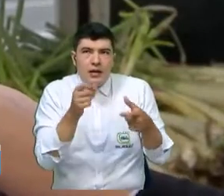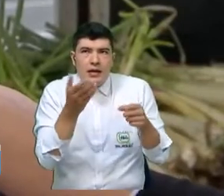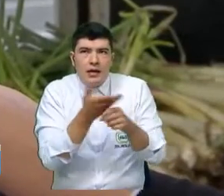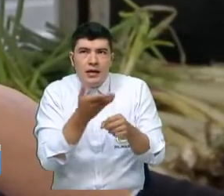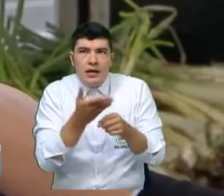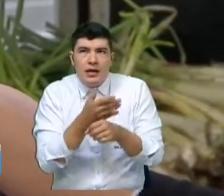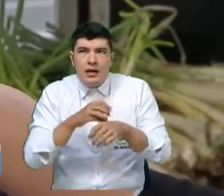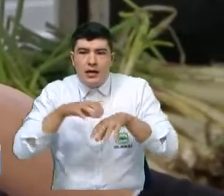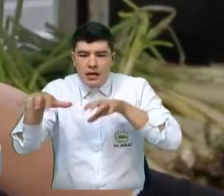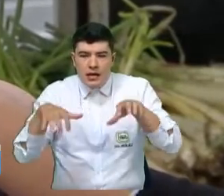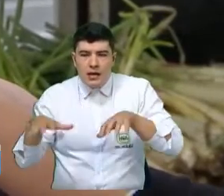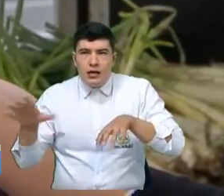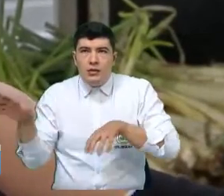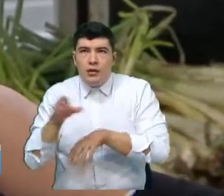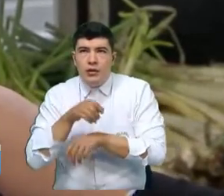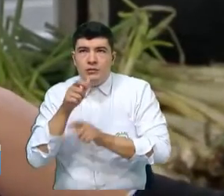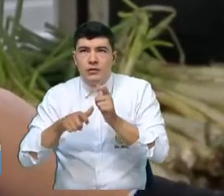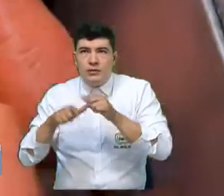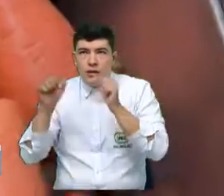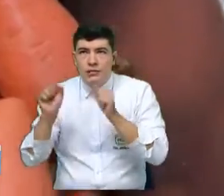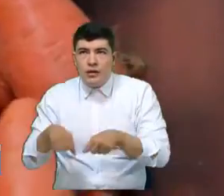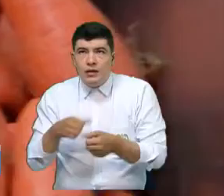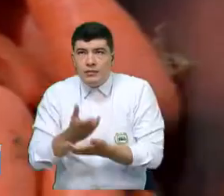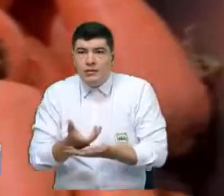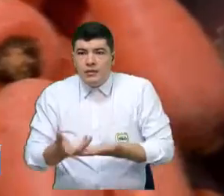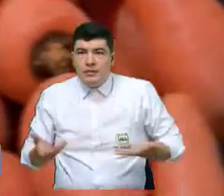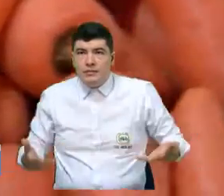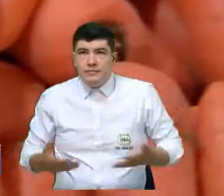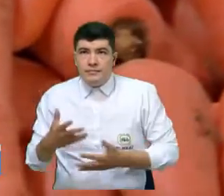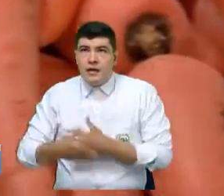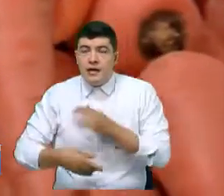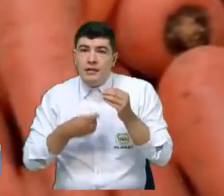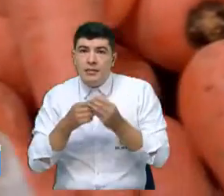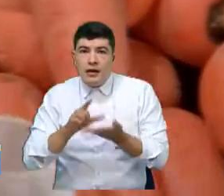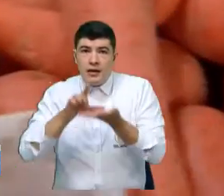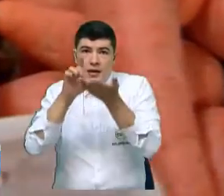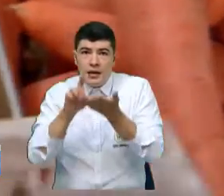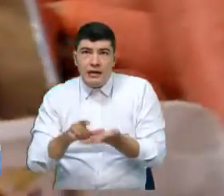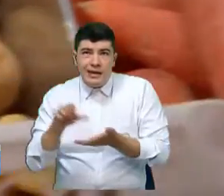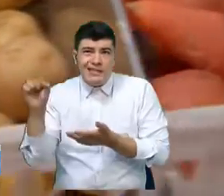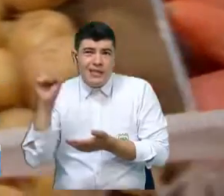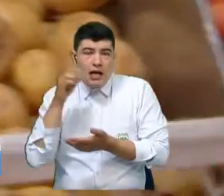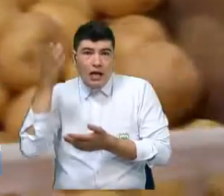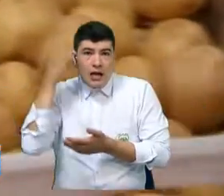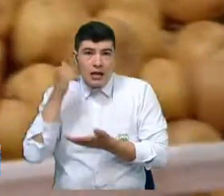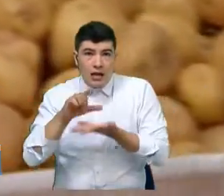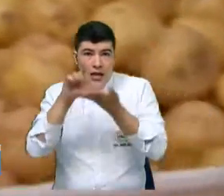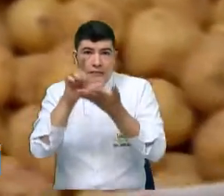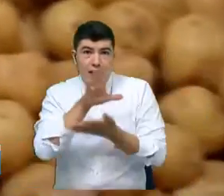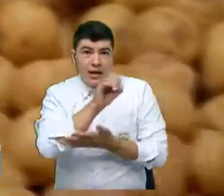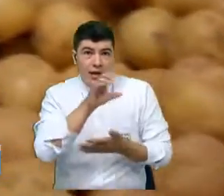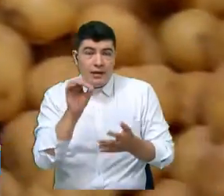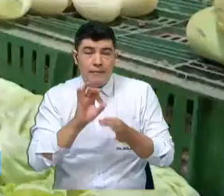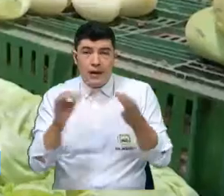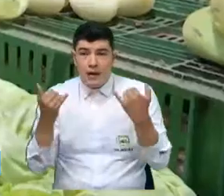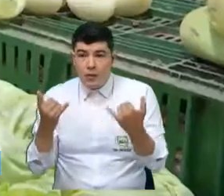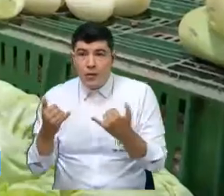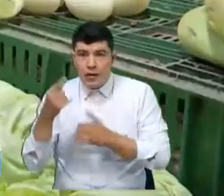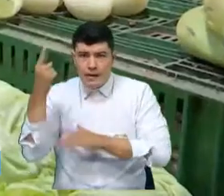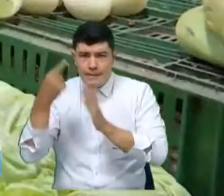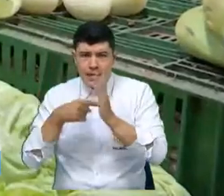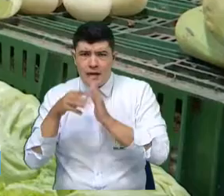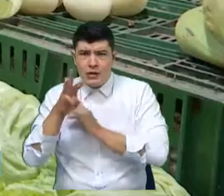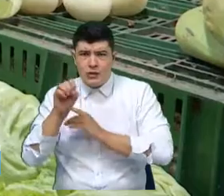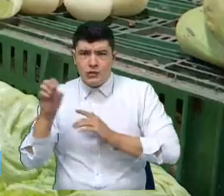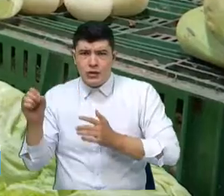para todos, ¿no? Para que todos tengan sus productos. La libra de zanahoria, que antes se conseguía en 500 pesos, hoy se compra hasta en